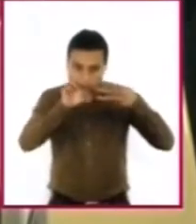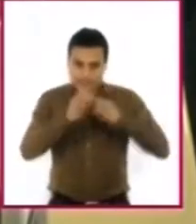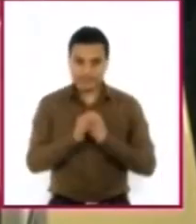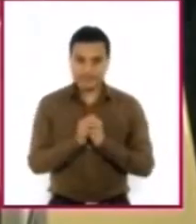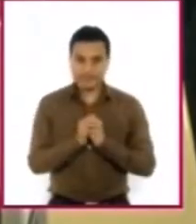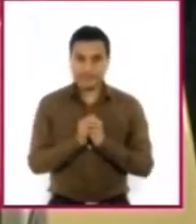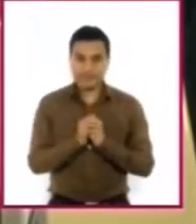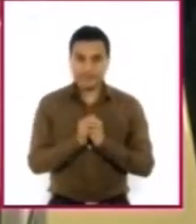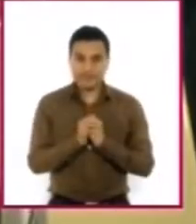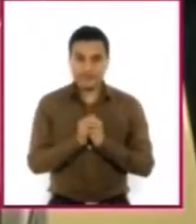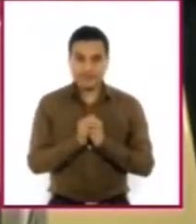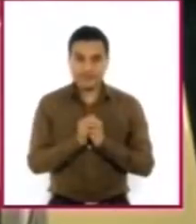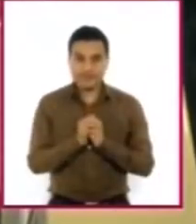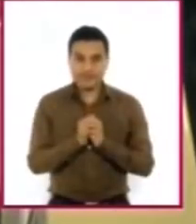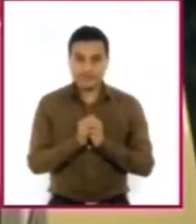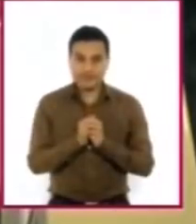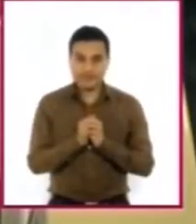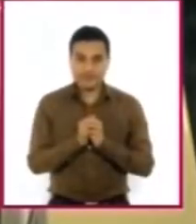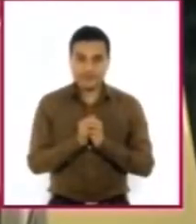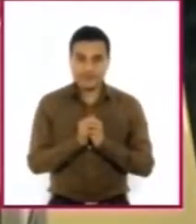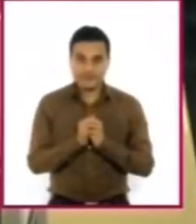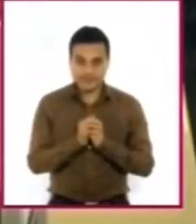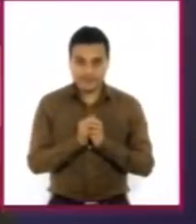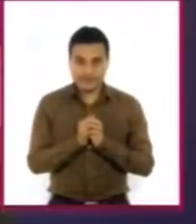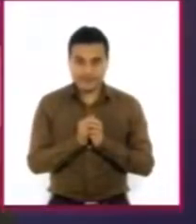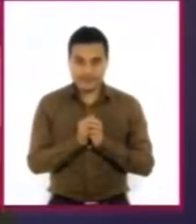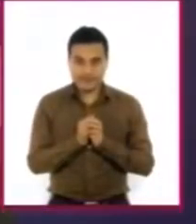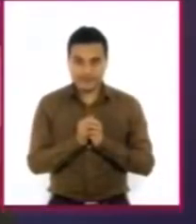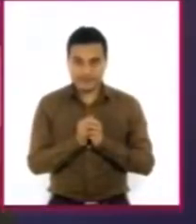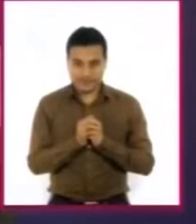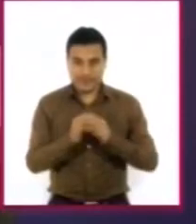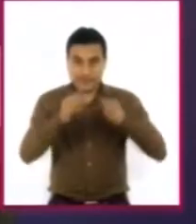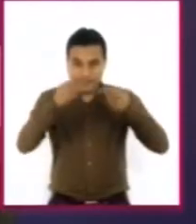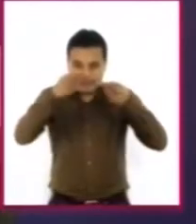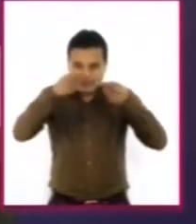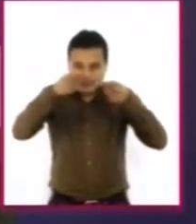hasta que el fiel se equilibre.